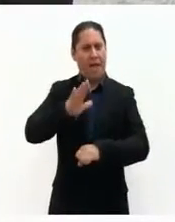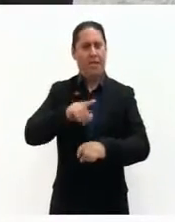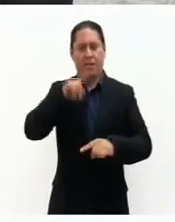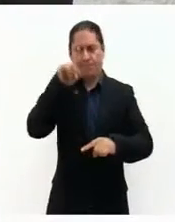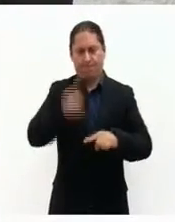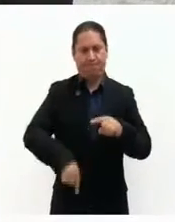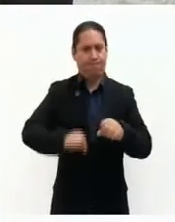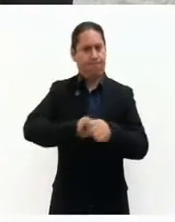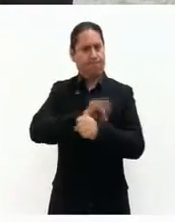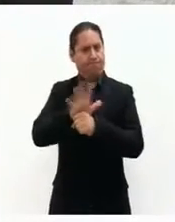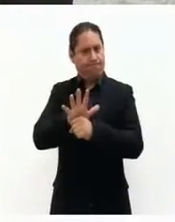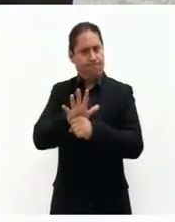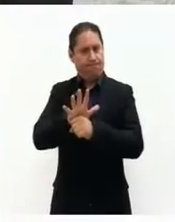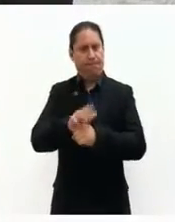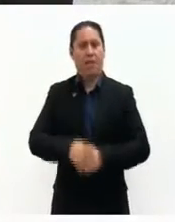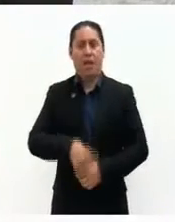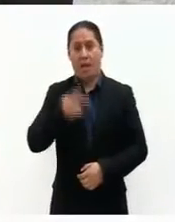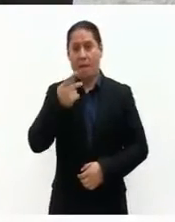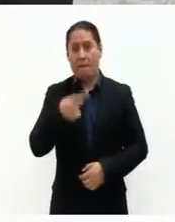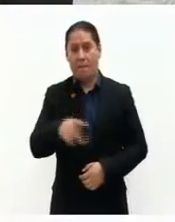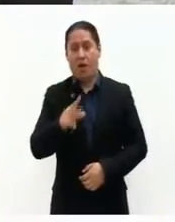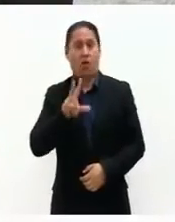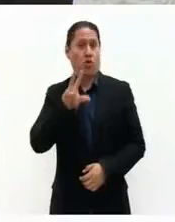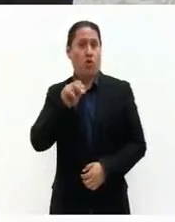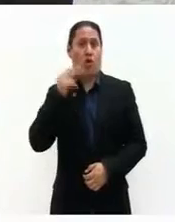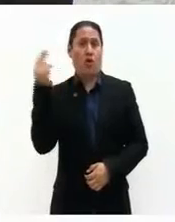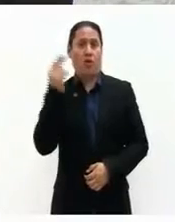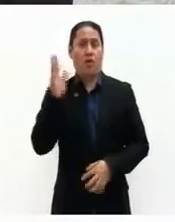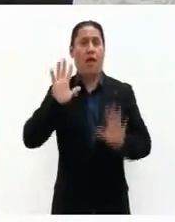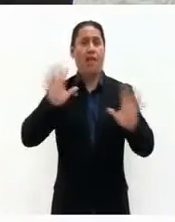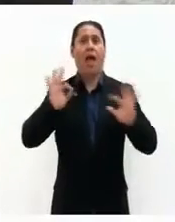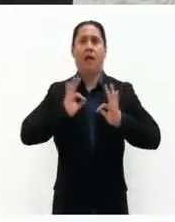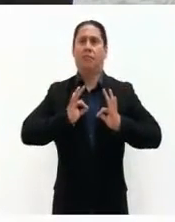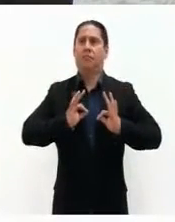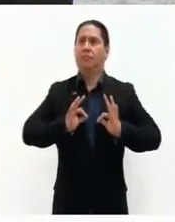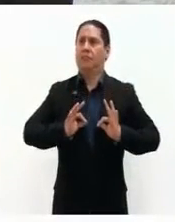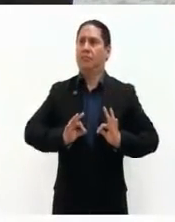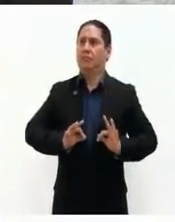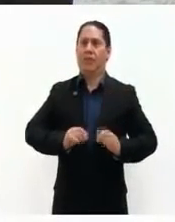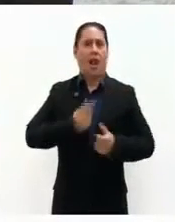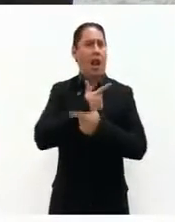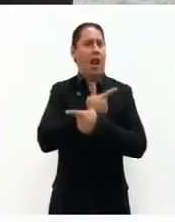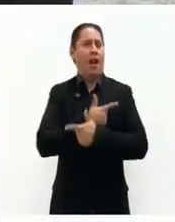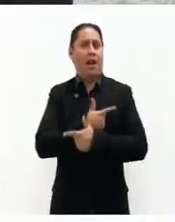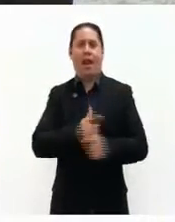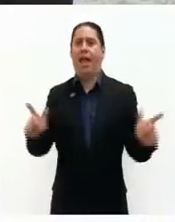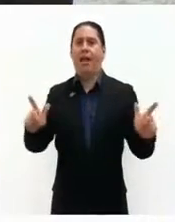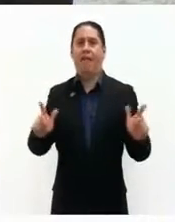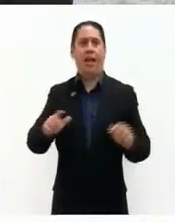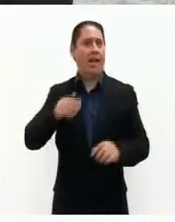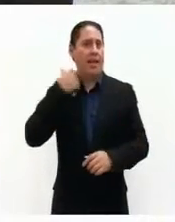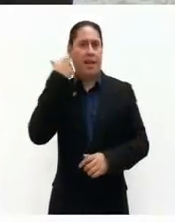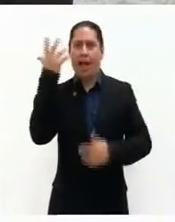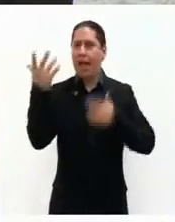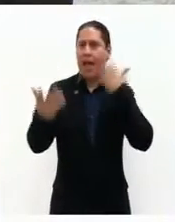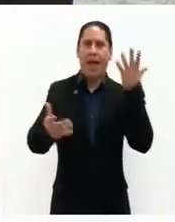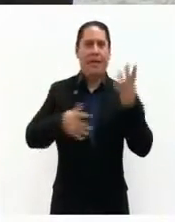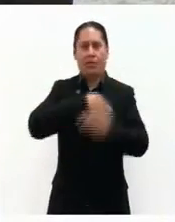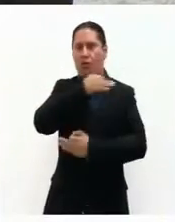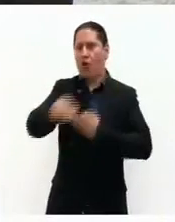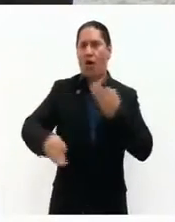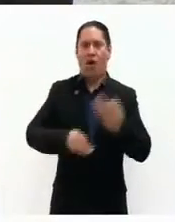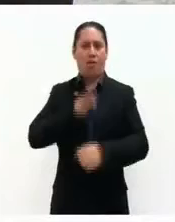de la pandemia, pero no implica necesariamente relajar las medidas sanitarias o que bajemos la guardia en materia